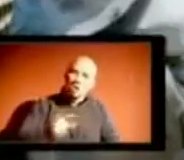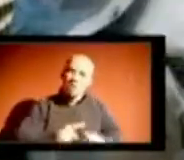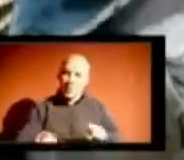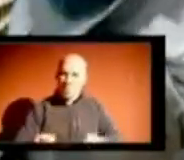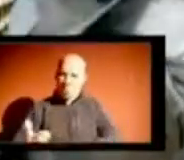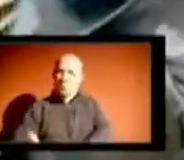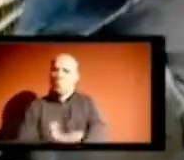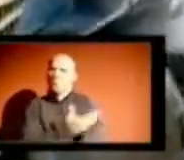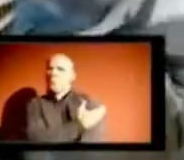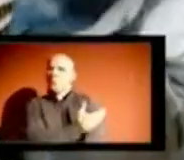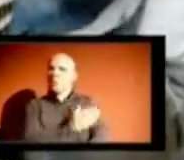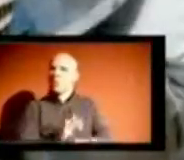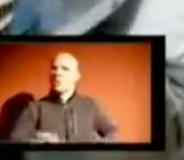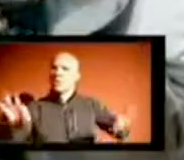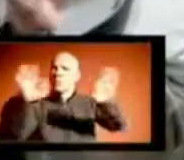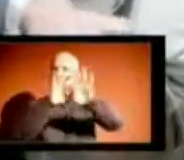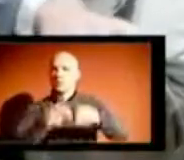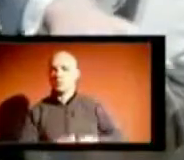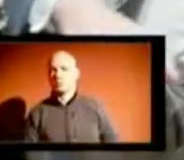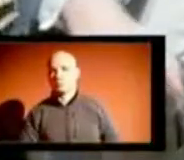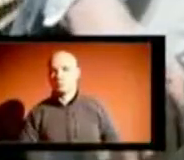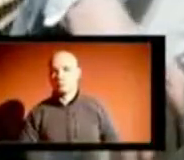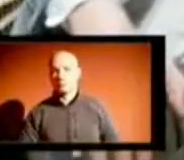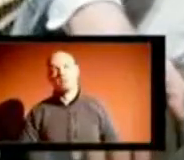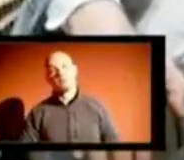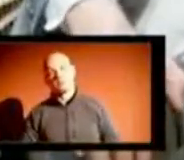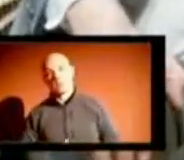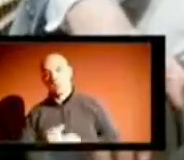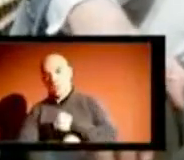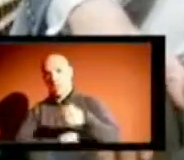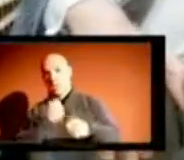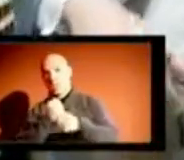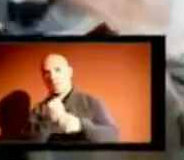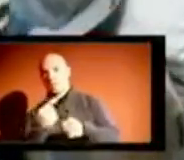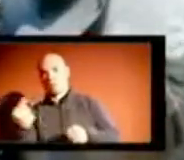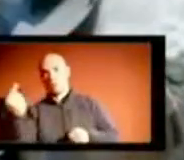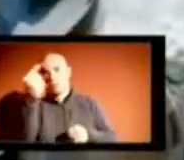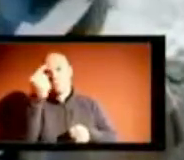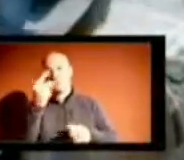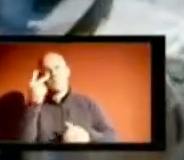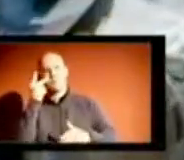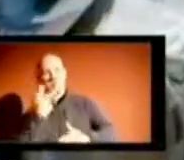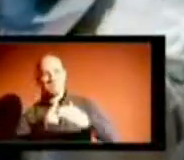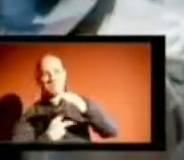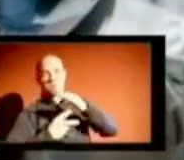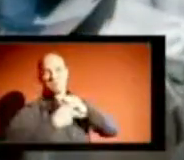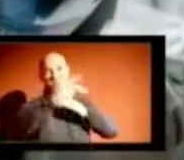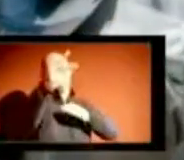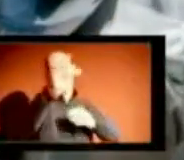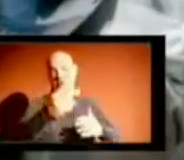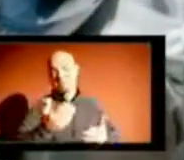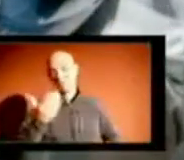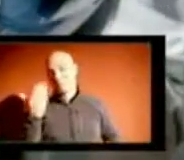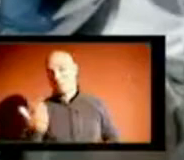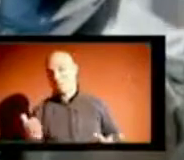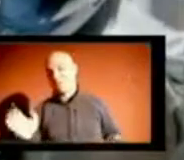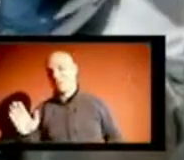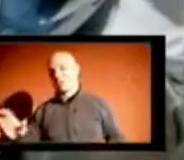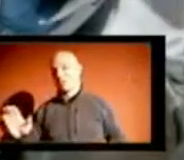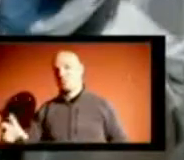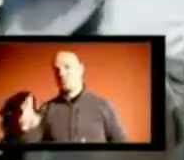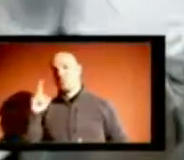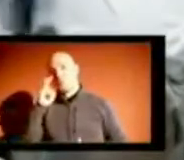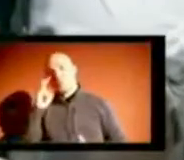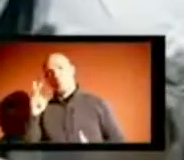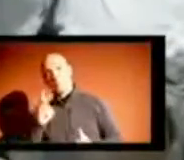en la proyección del próximo año de la Junta, quizás no vengan y proyecten